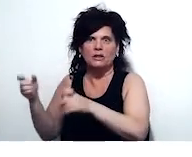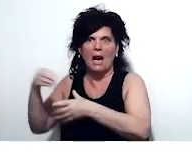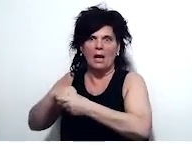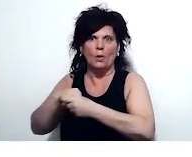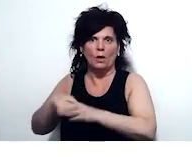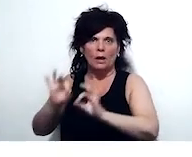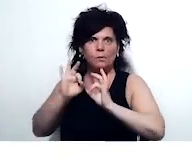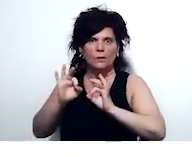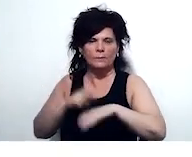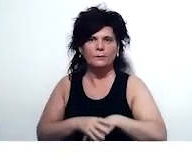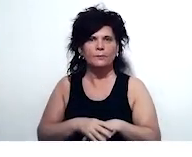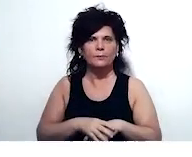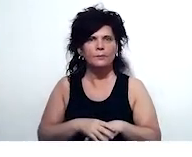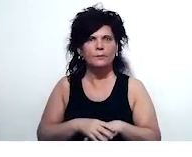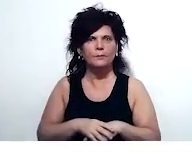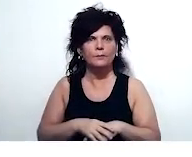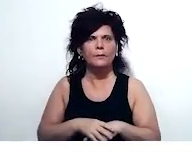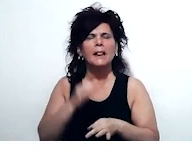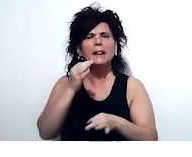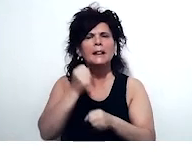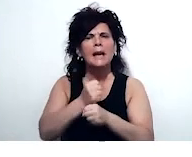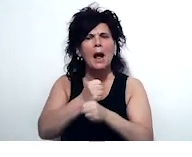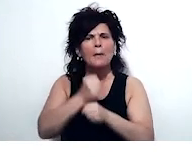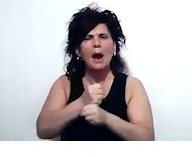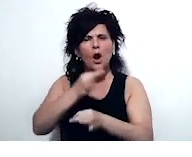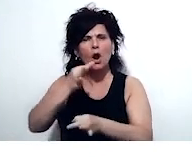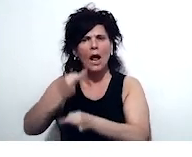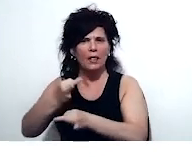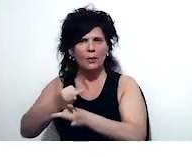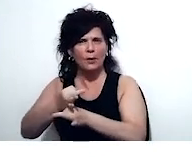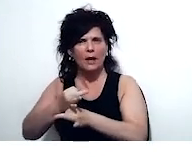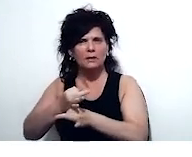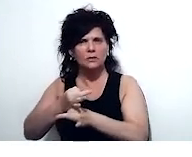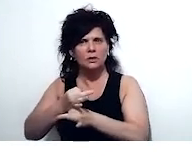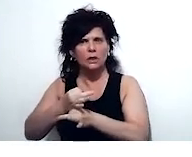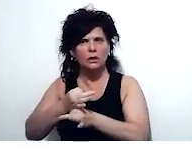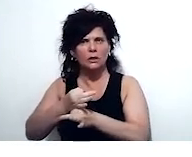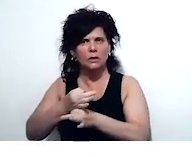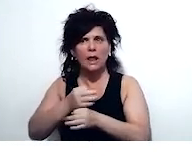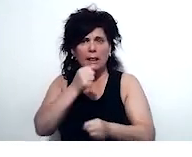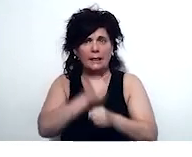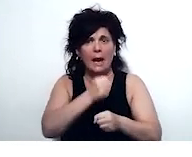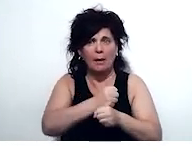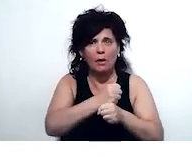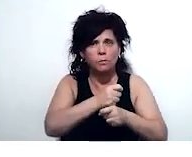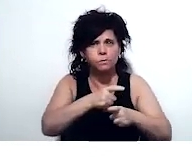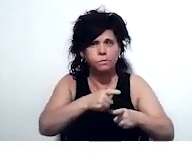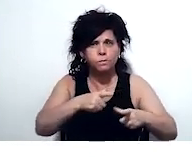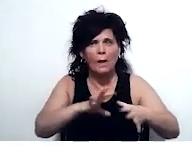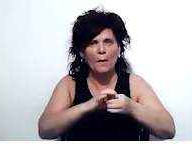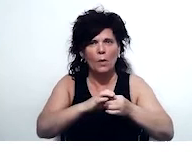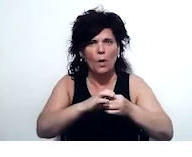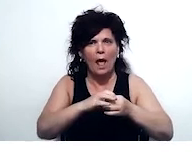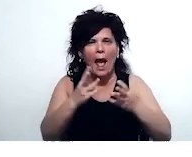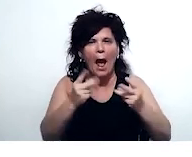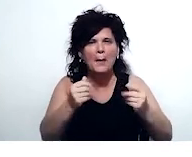espera el futuro? Y este es el video próximo que les voy a comentar. El trabajo y la educación. Cada vez va a haber más empleos que tienen que ver con